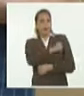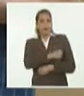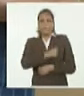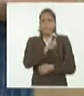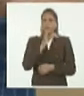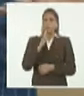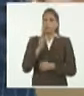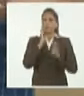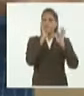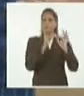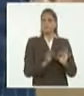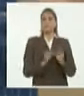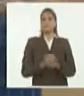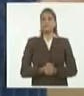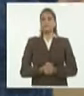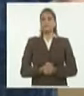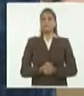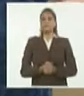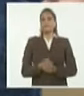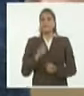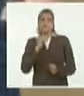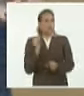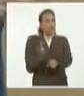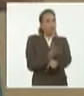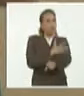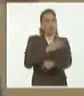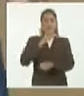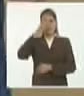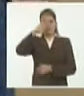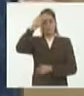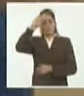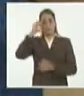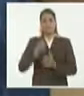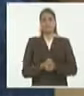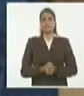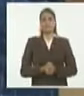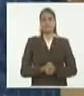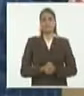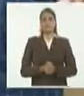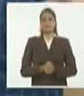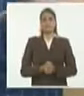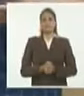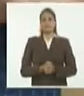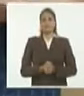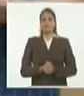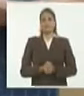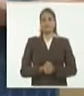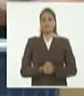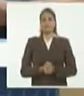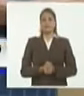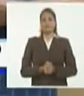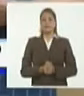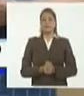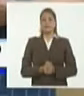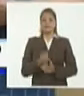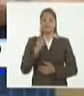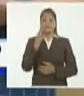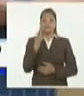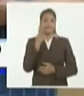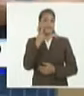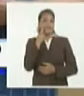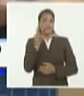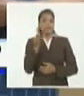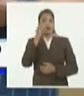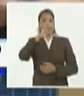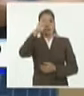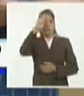respuestas como esa. Y eso emancipa, eso es orgullo nacional, eso enaltece y emancipa también la cubanía. Y